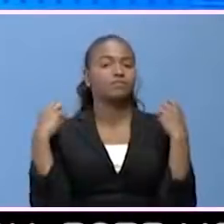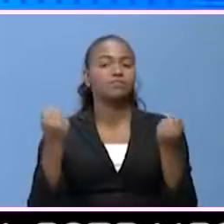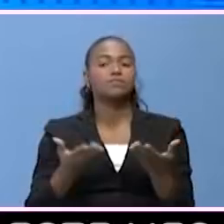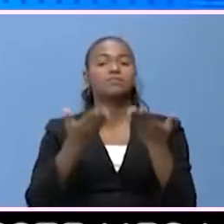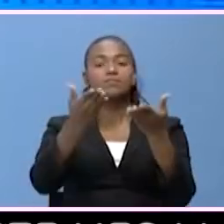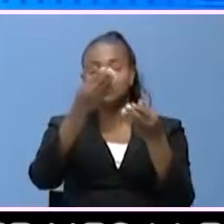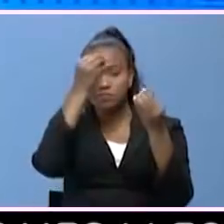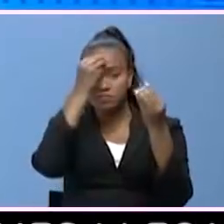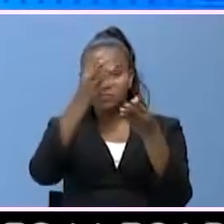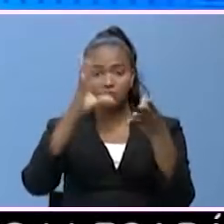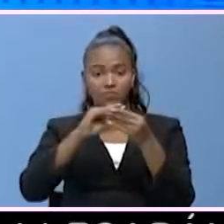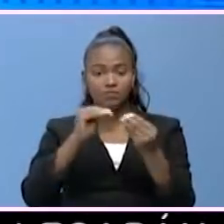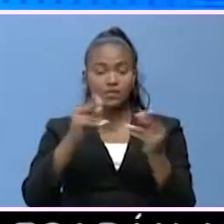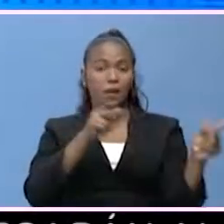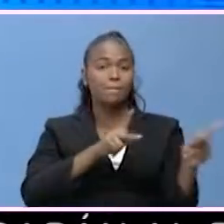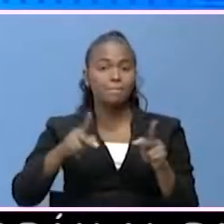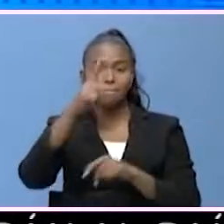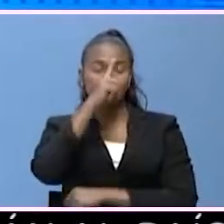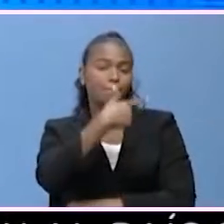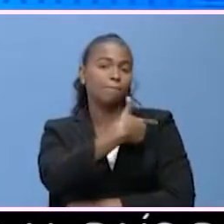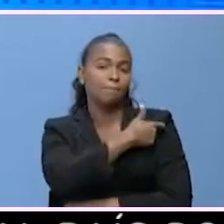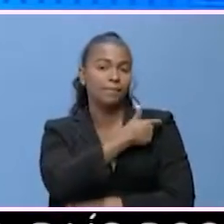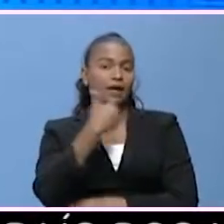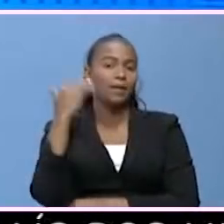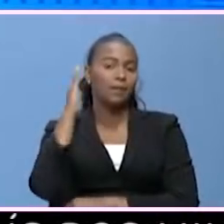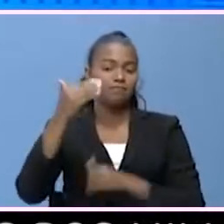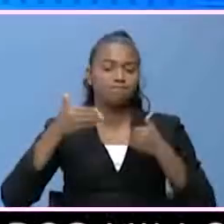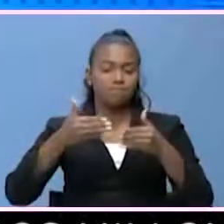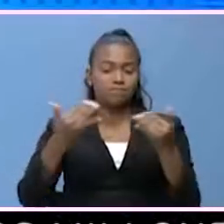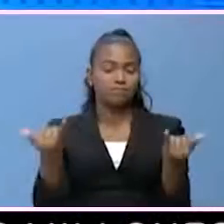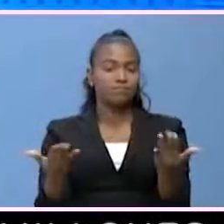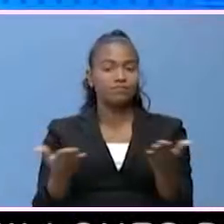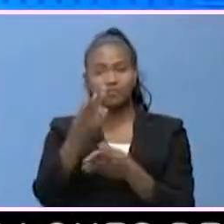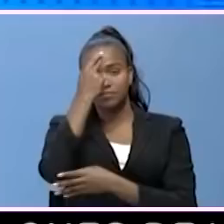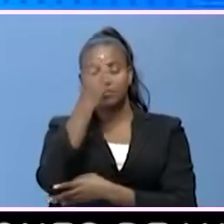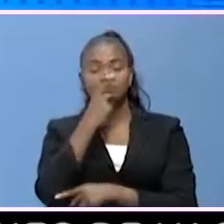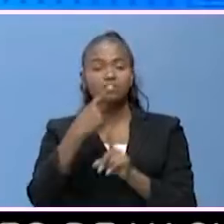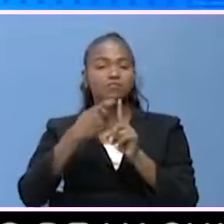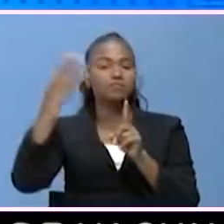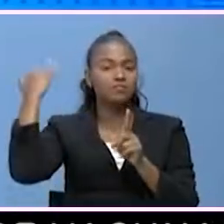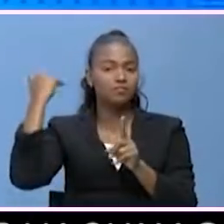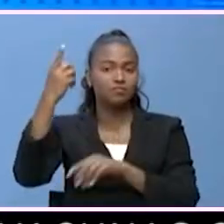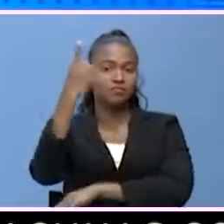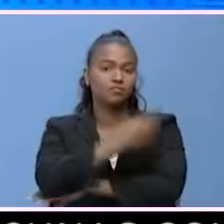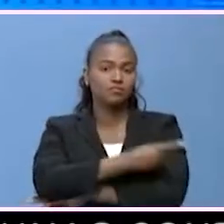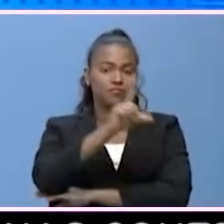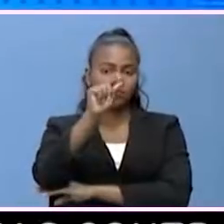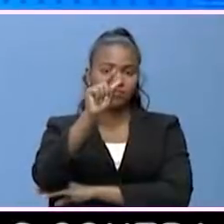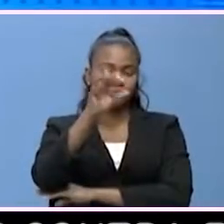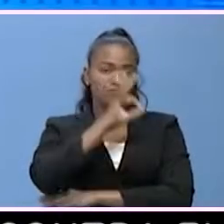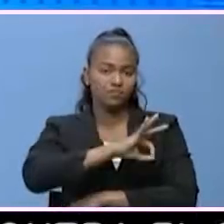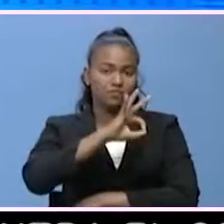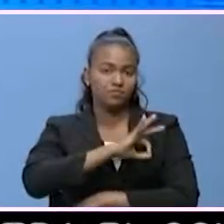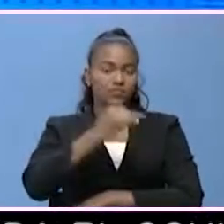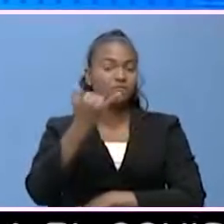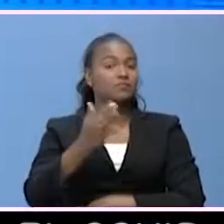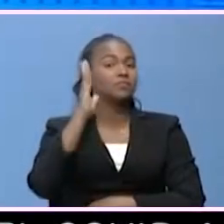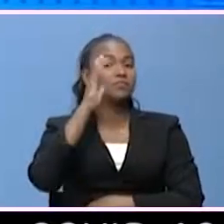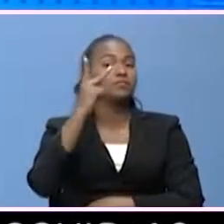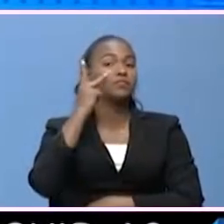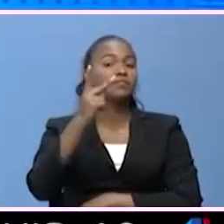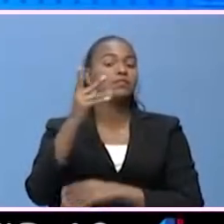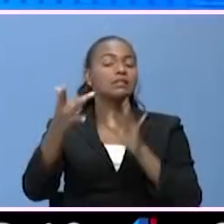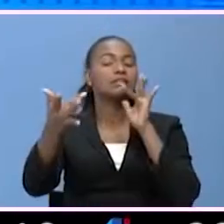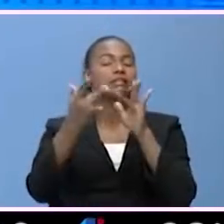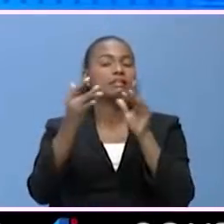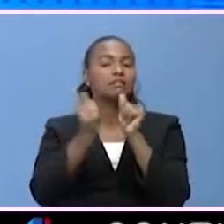ofreció detalles del plan de vacunación que se realiza en el país desde el pasado día 20 de febrero. De inmediato,